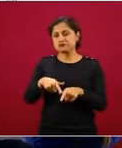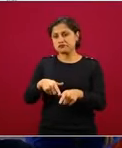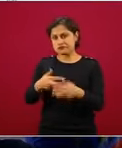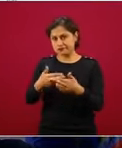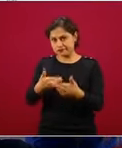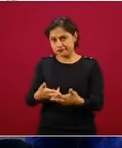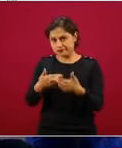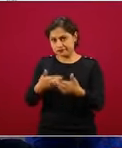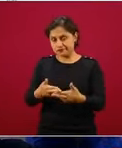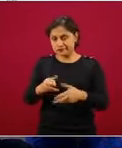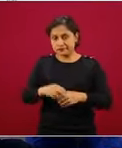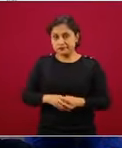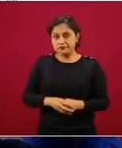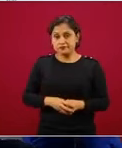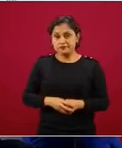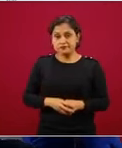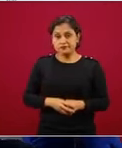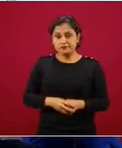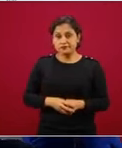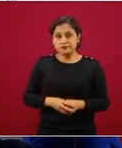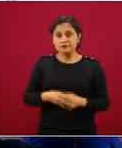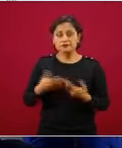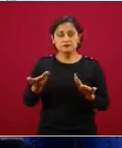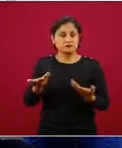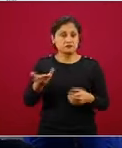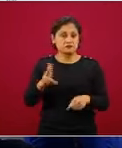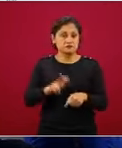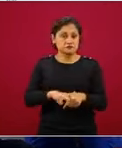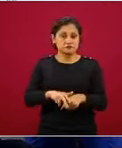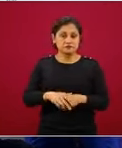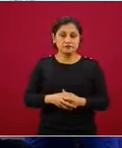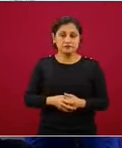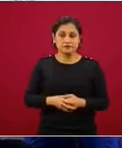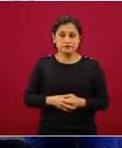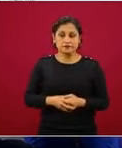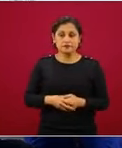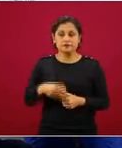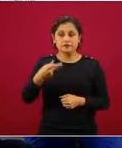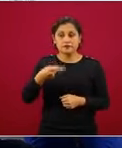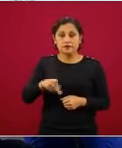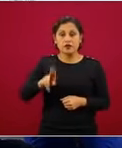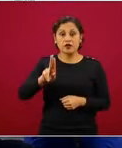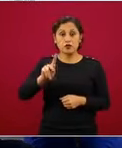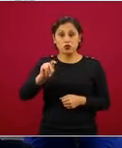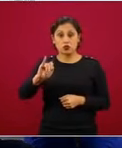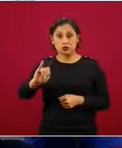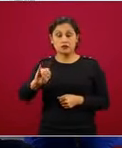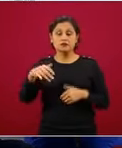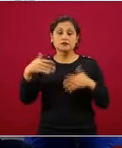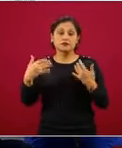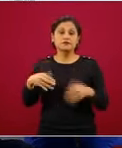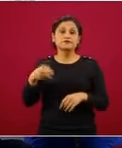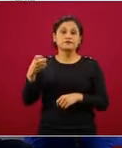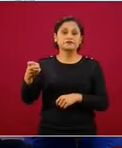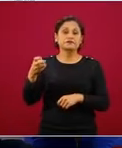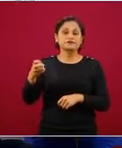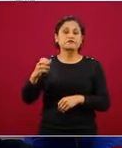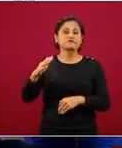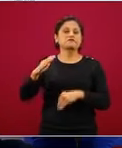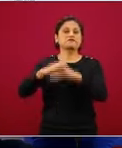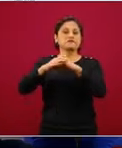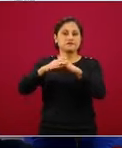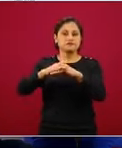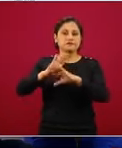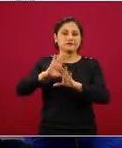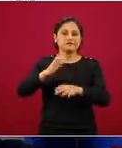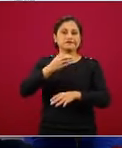las predicciones y la capacidad hospitalaria. La siguiente. Pero en terapia intensiva se encuentra también una importante